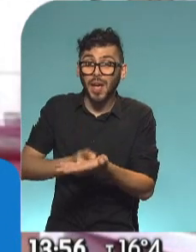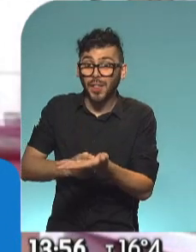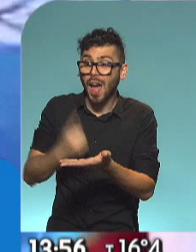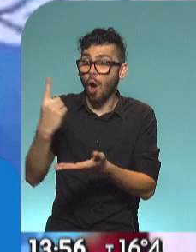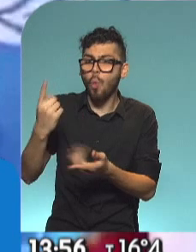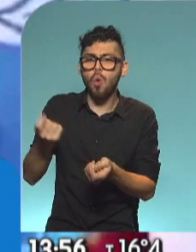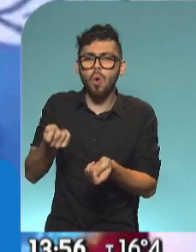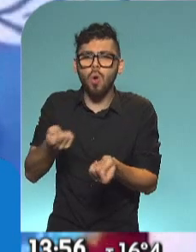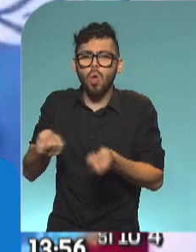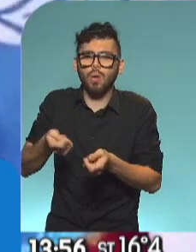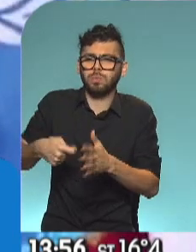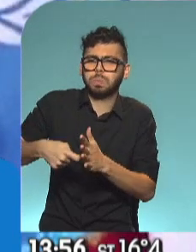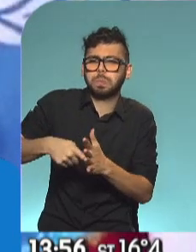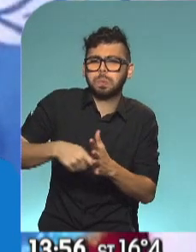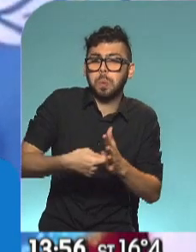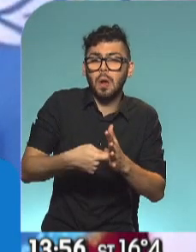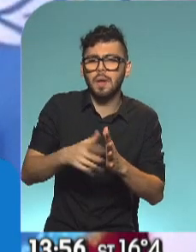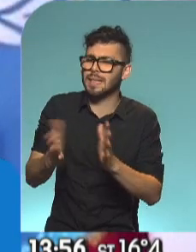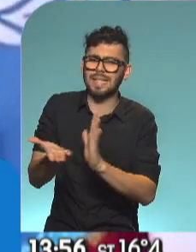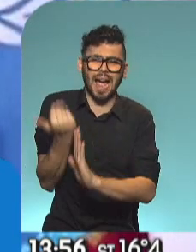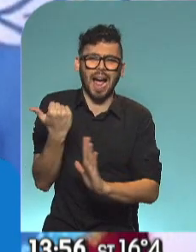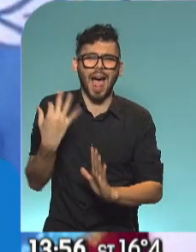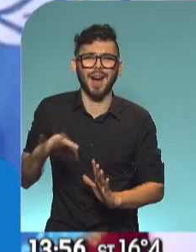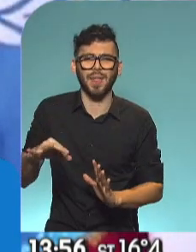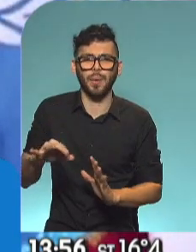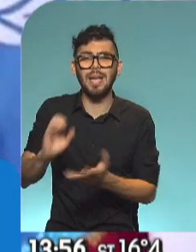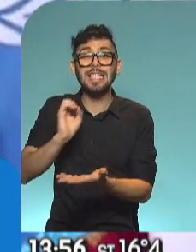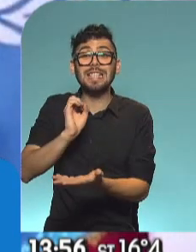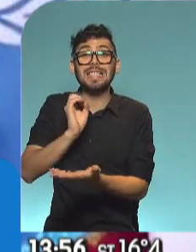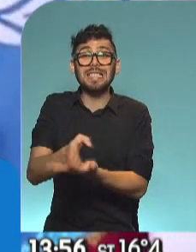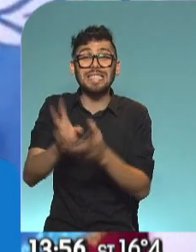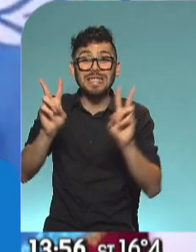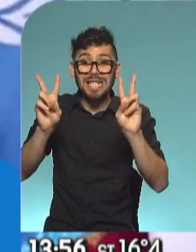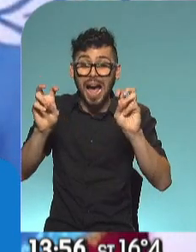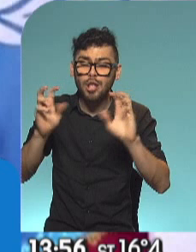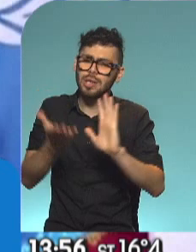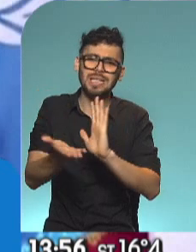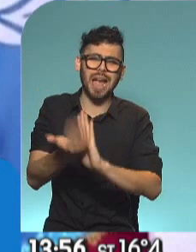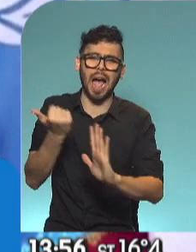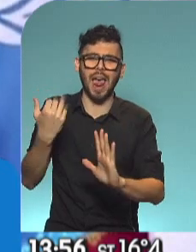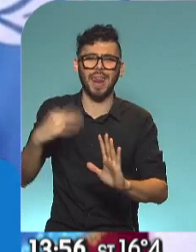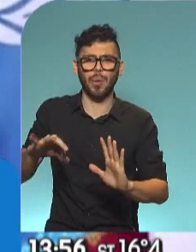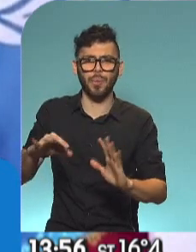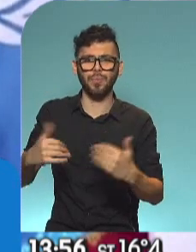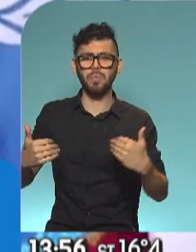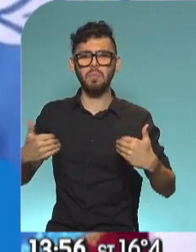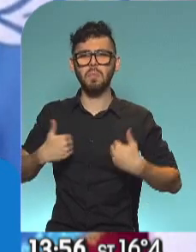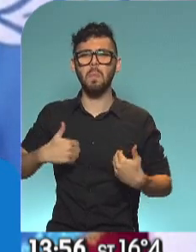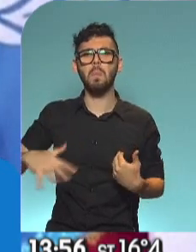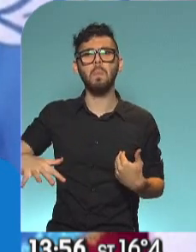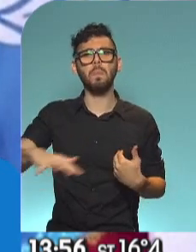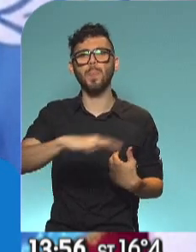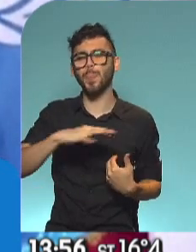unilaterales, de todas las pretendidas sanciones y que dejen a nuestros pueblos